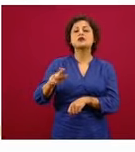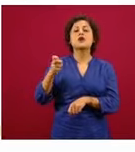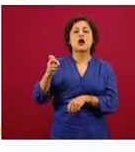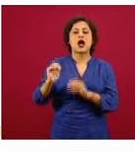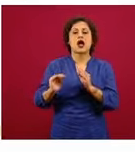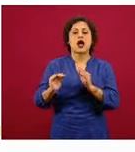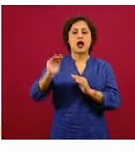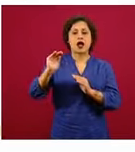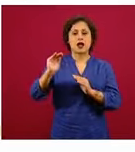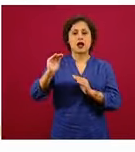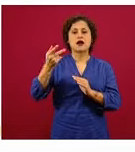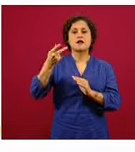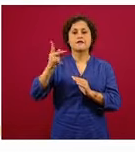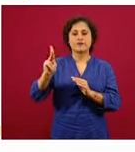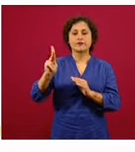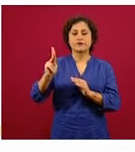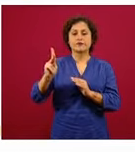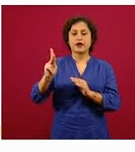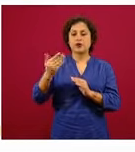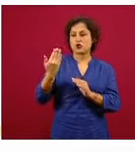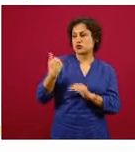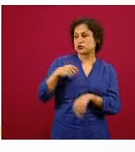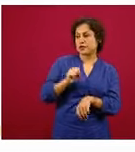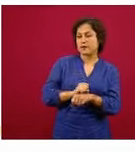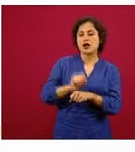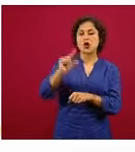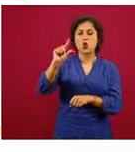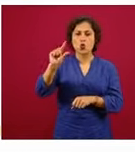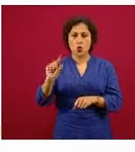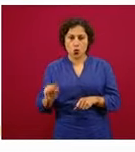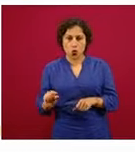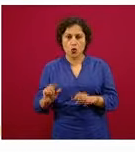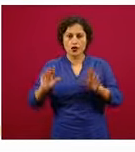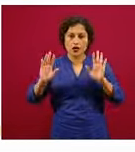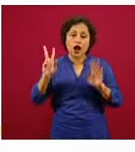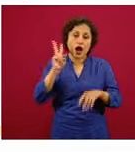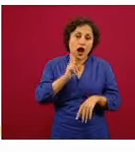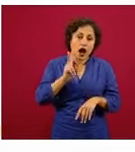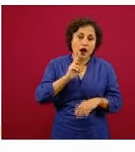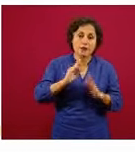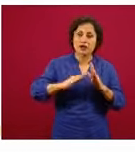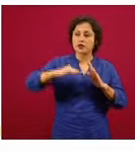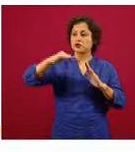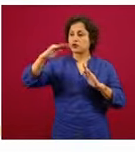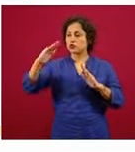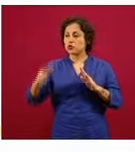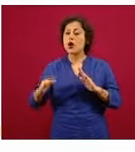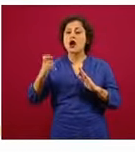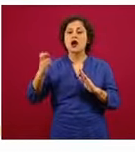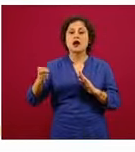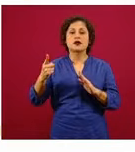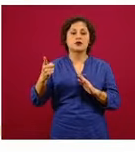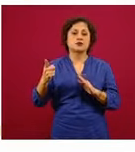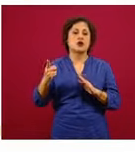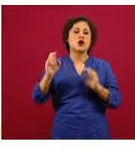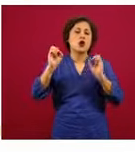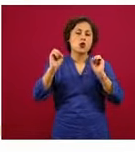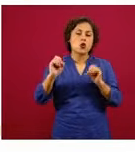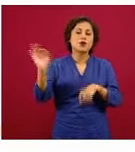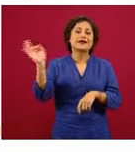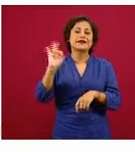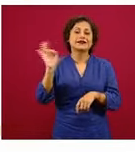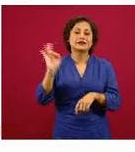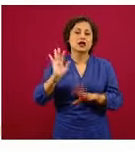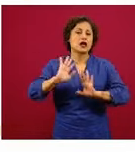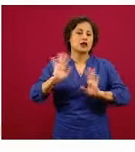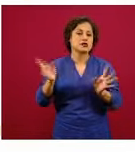pequeña reducción en la última semana. Vamos a ver si esto es solo una ondulación en la presentación o pudiera representar ya